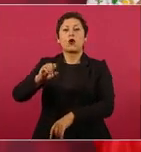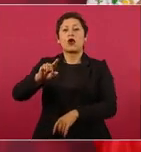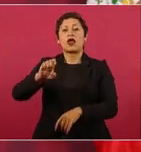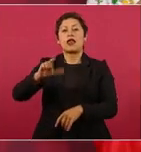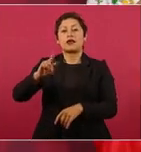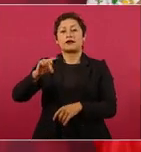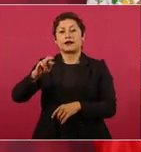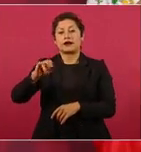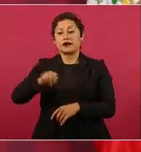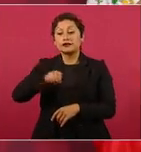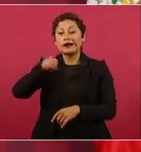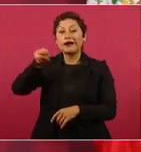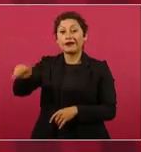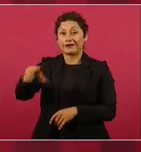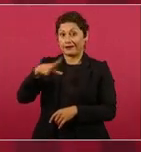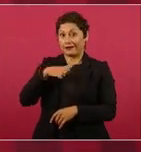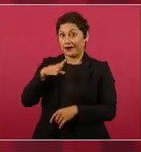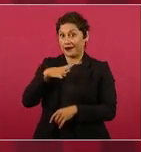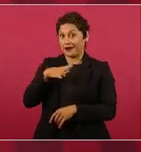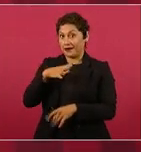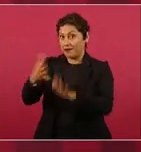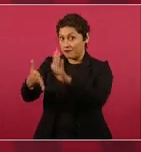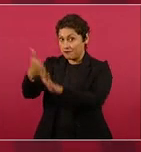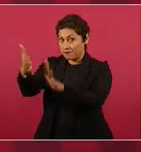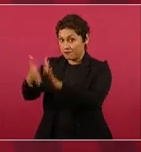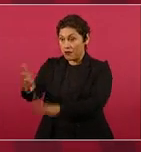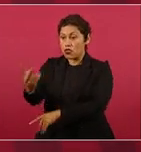abasto de energía eléctrica.